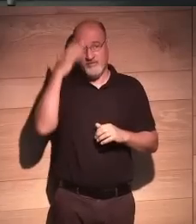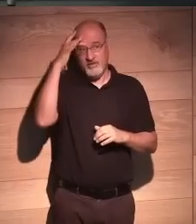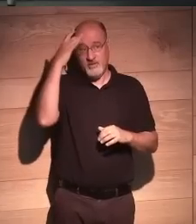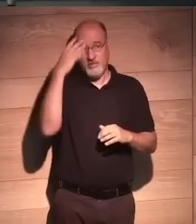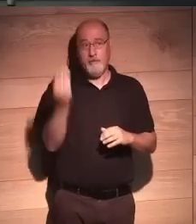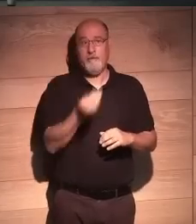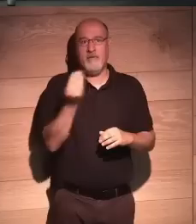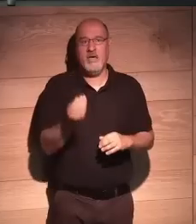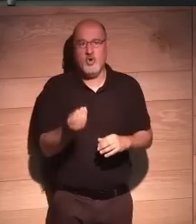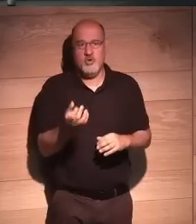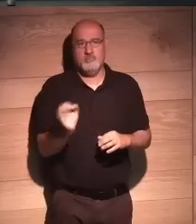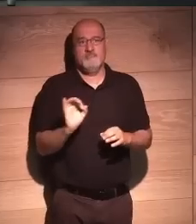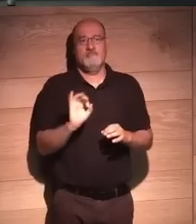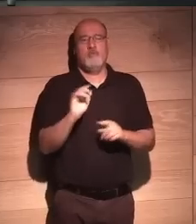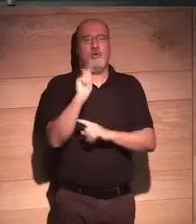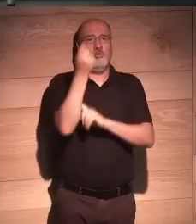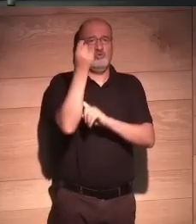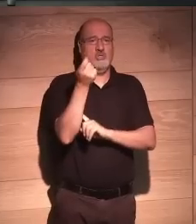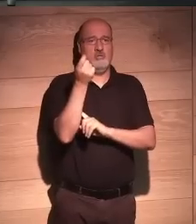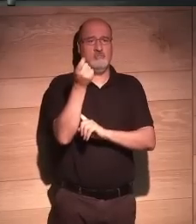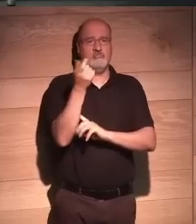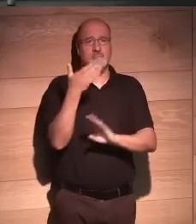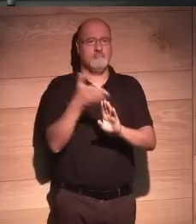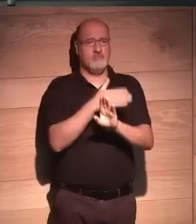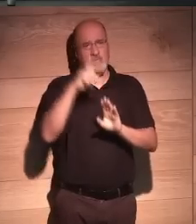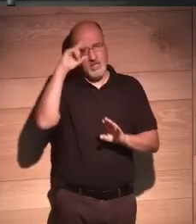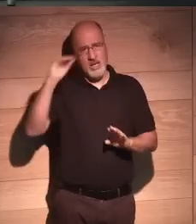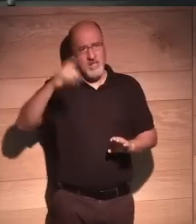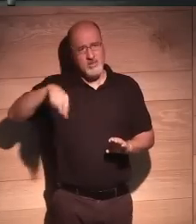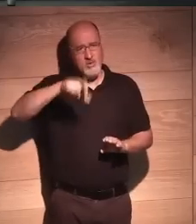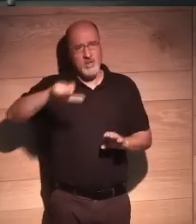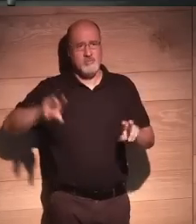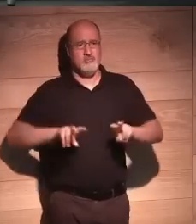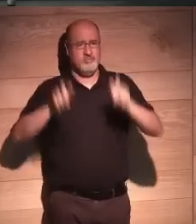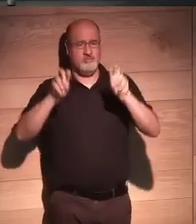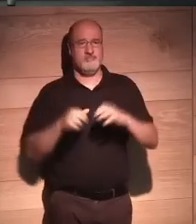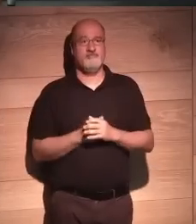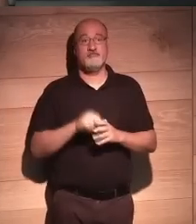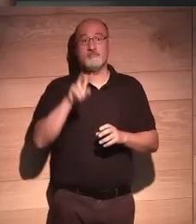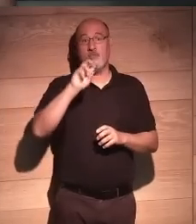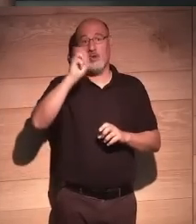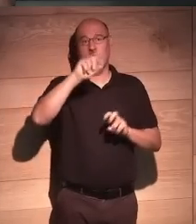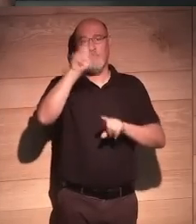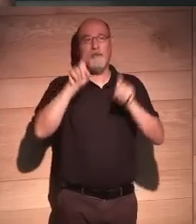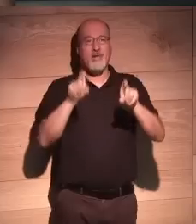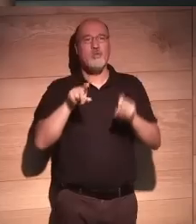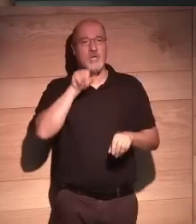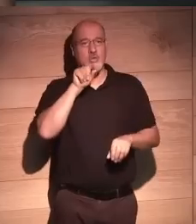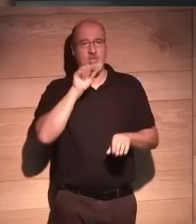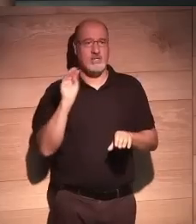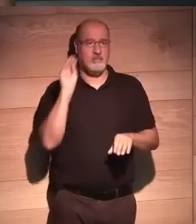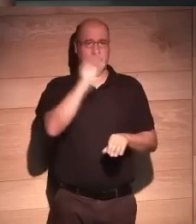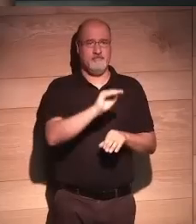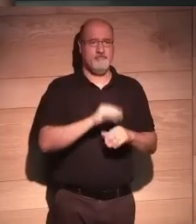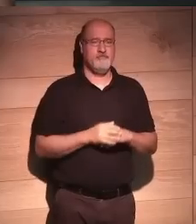peor, No, pero no. hemos conseguido Claro. Importante, y cultivar además de el talento. facturas muy Exactamente. buenas, Hay sin otra duda. pregunta que nos